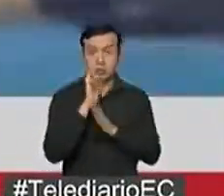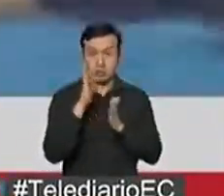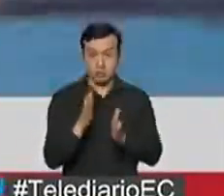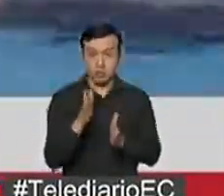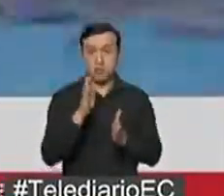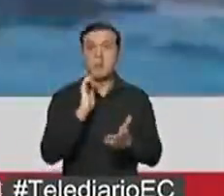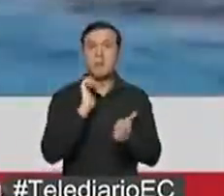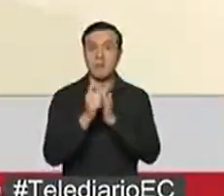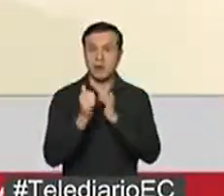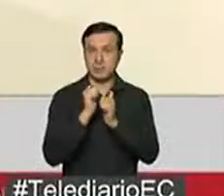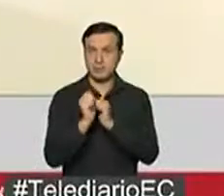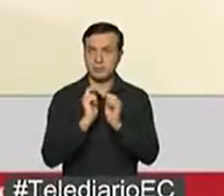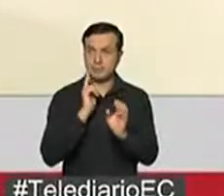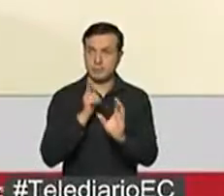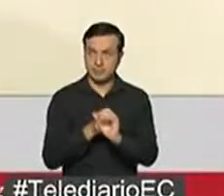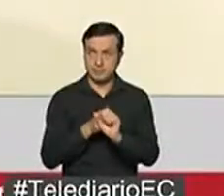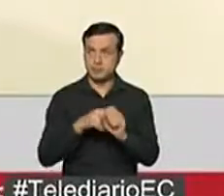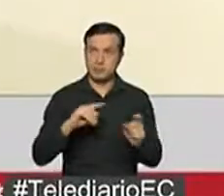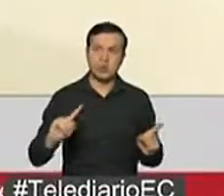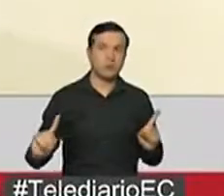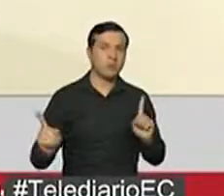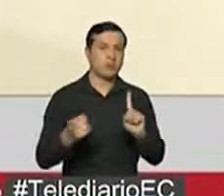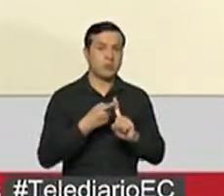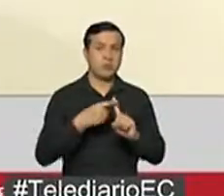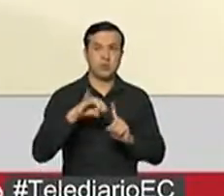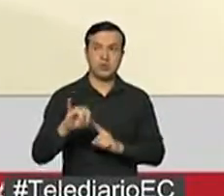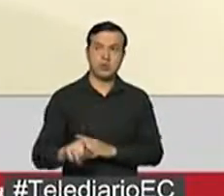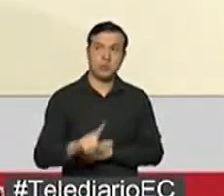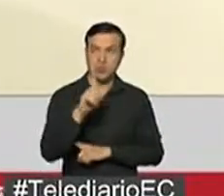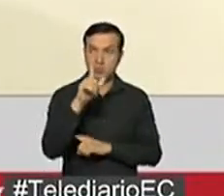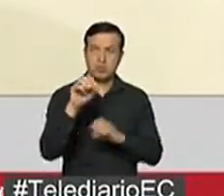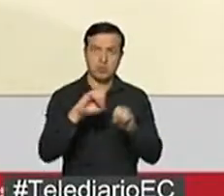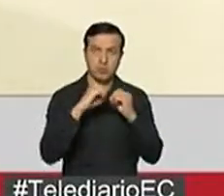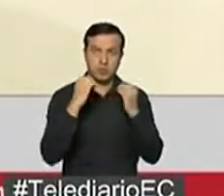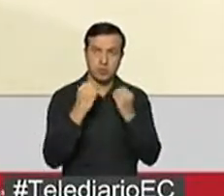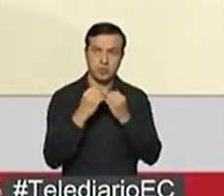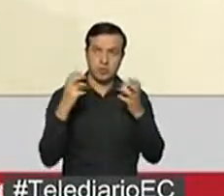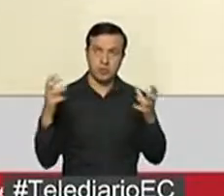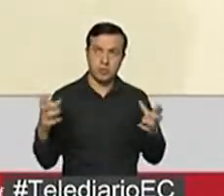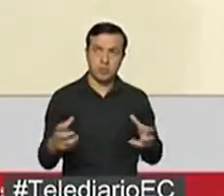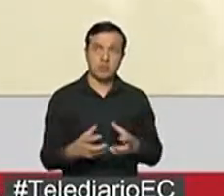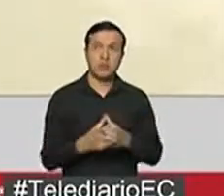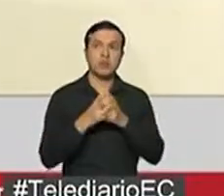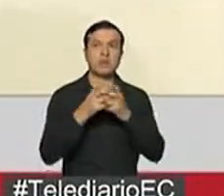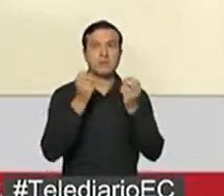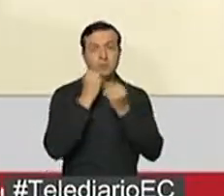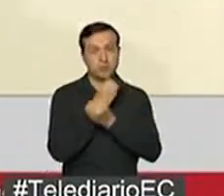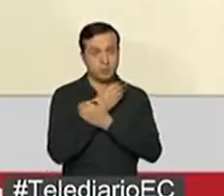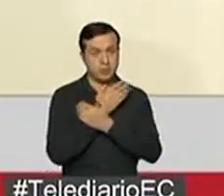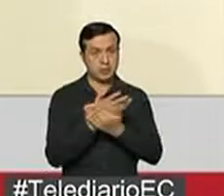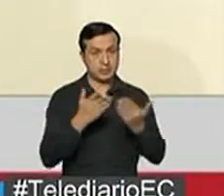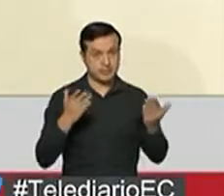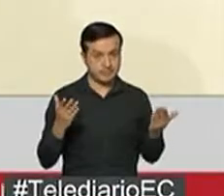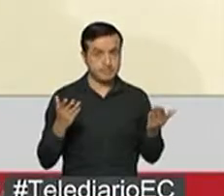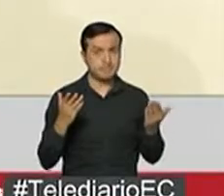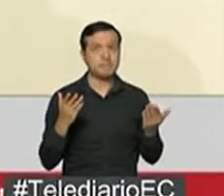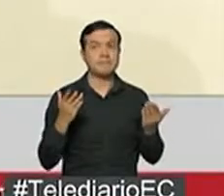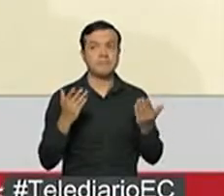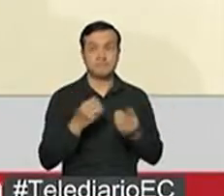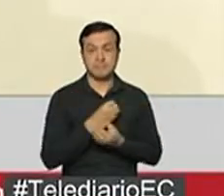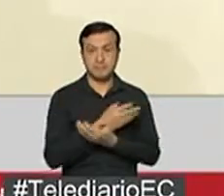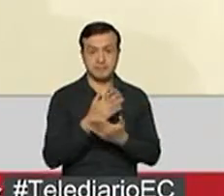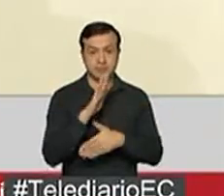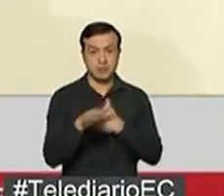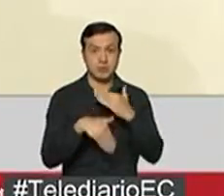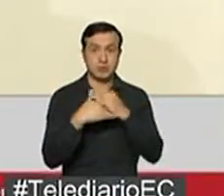clasifiquen el primero de julio la organización nos lea ya informa y la informa a